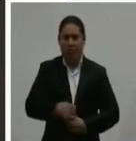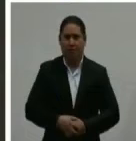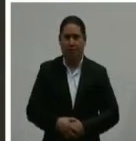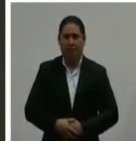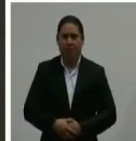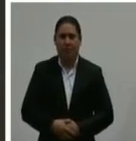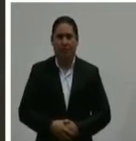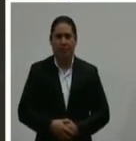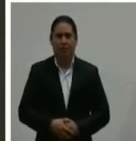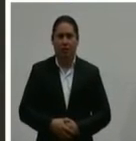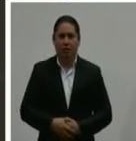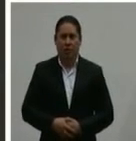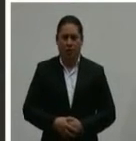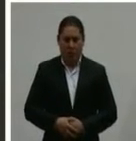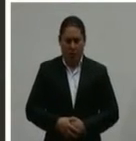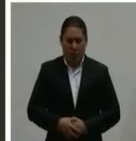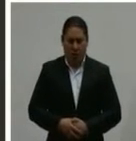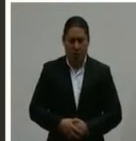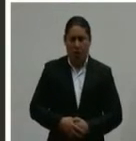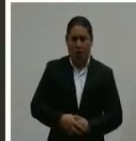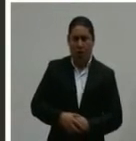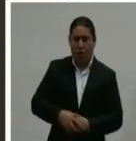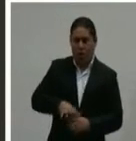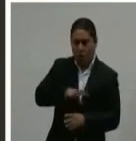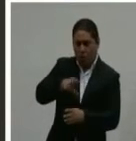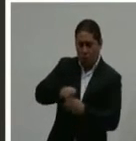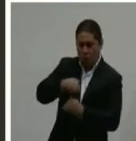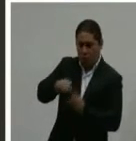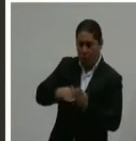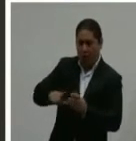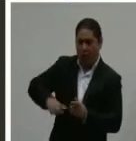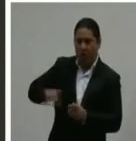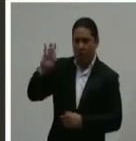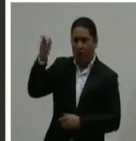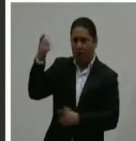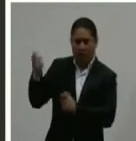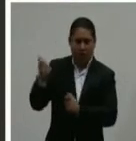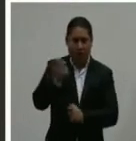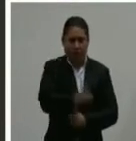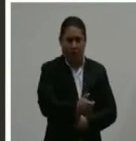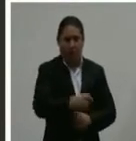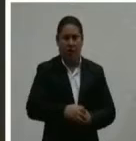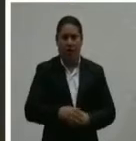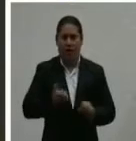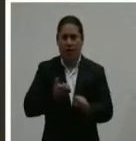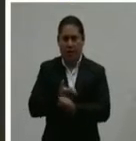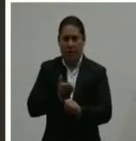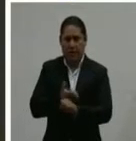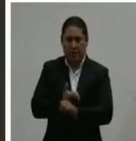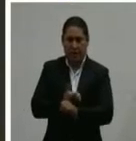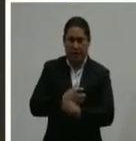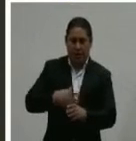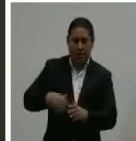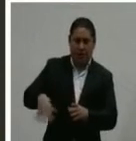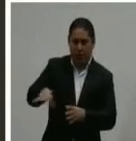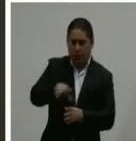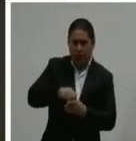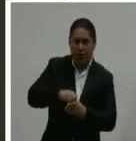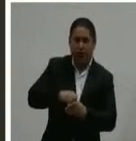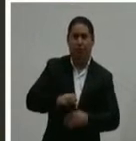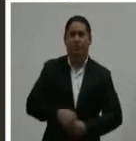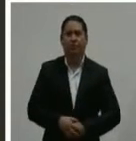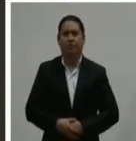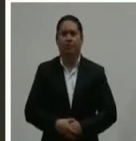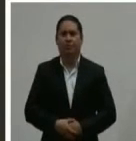las aportaciones provenientes del gobierno federal y los estados financieros